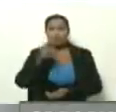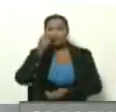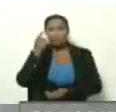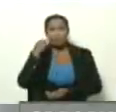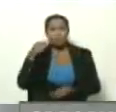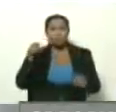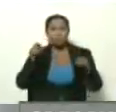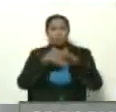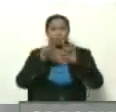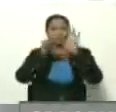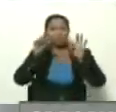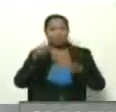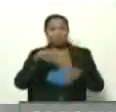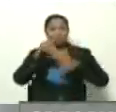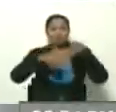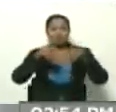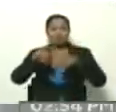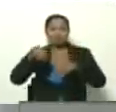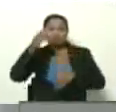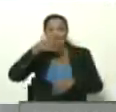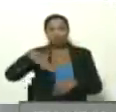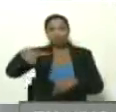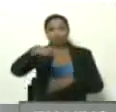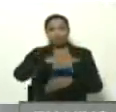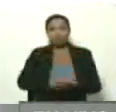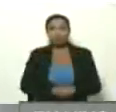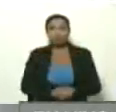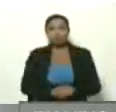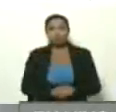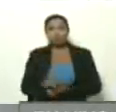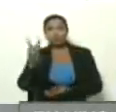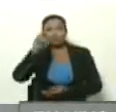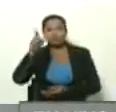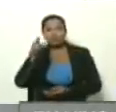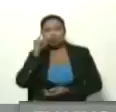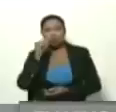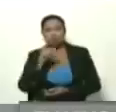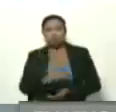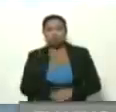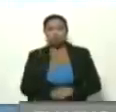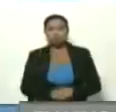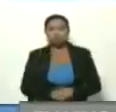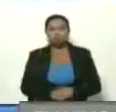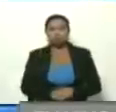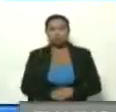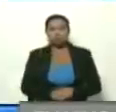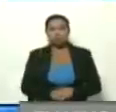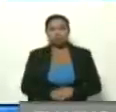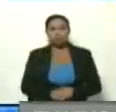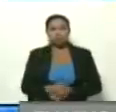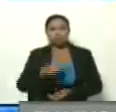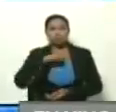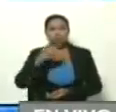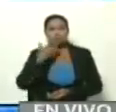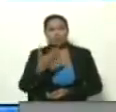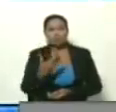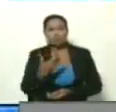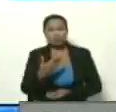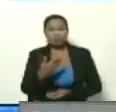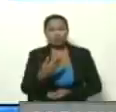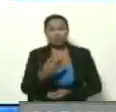alcaldesas electos por el pueblo venezolano. Nos ha pedido el presidente Nicolás